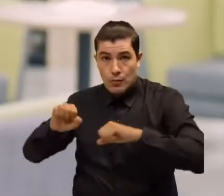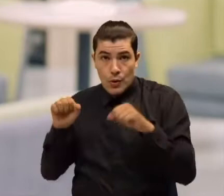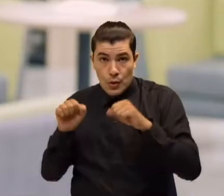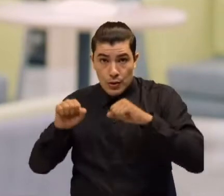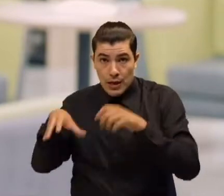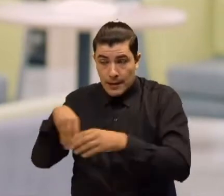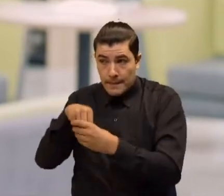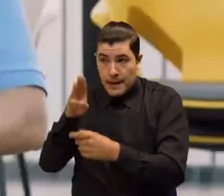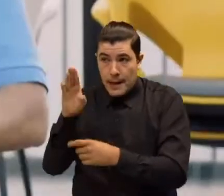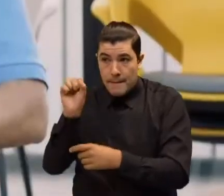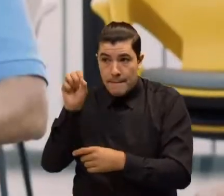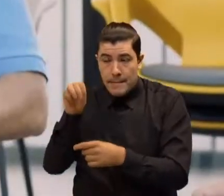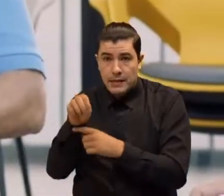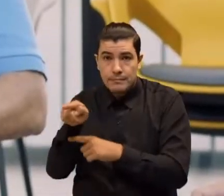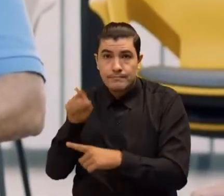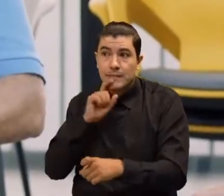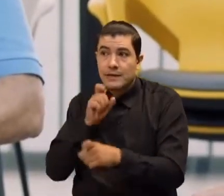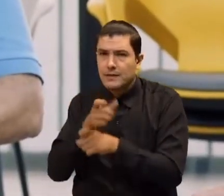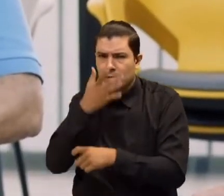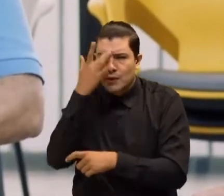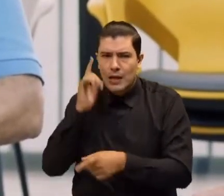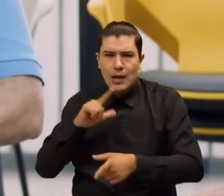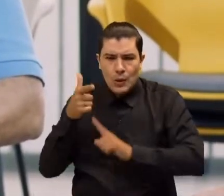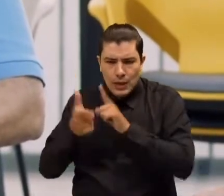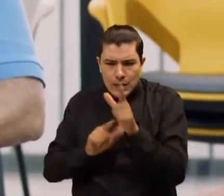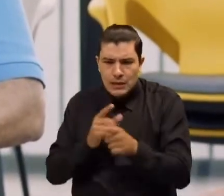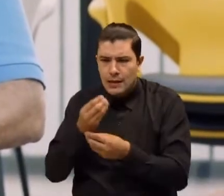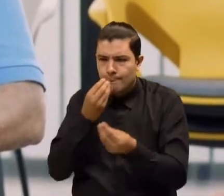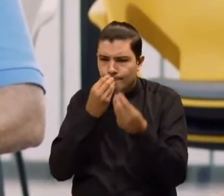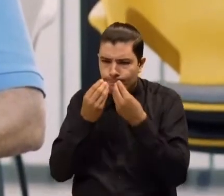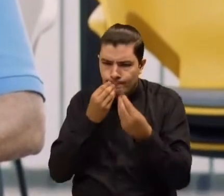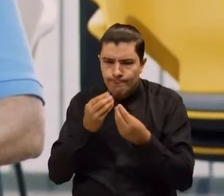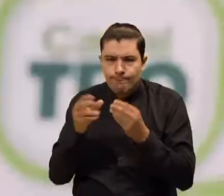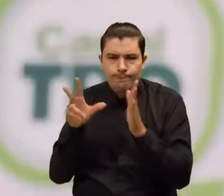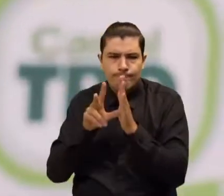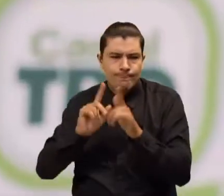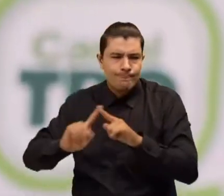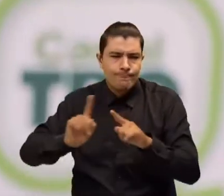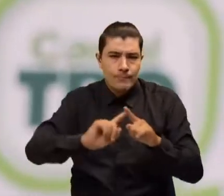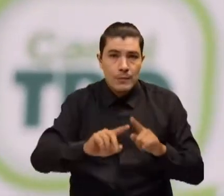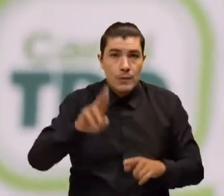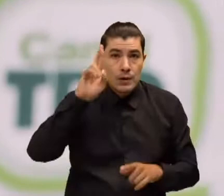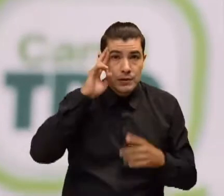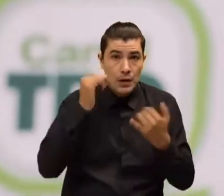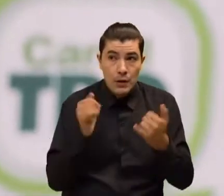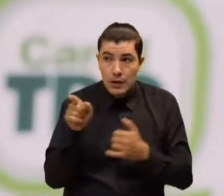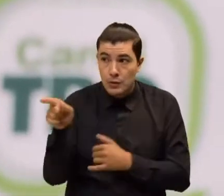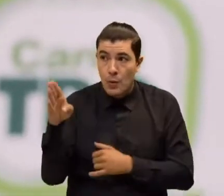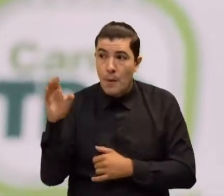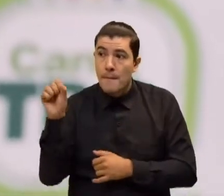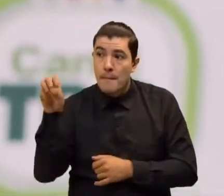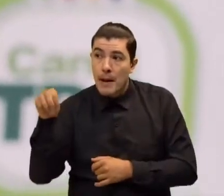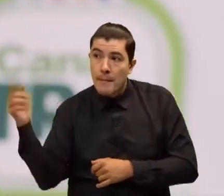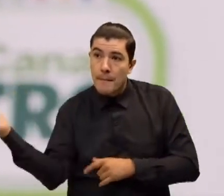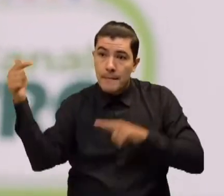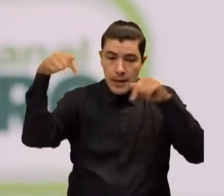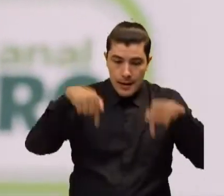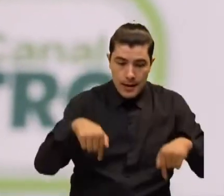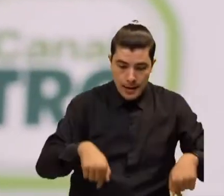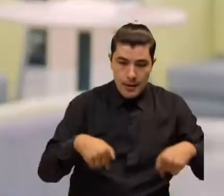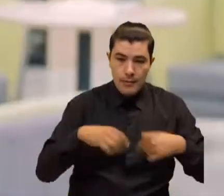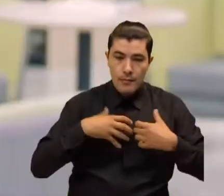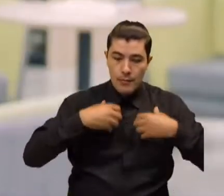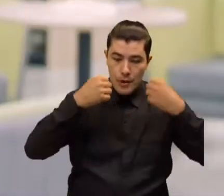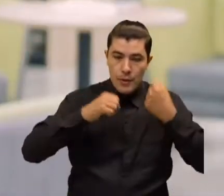el martes es un poco complejo por por tema de logística de alimentación y todo lo demás entonces aprovechar estos espacios aquí en la ciudad que tenemos a la mano y